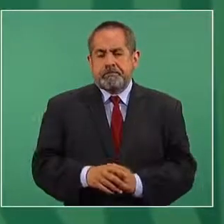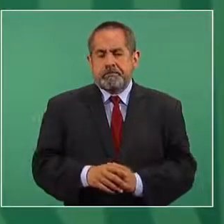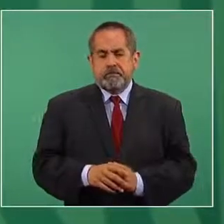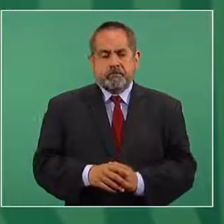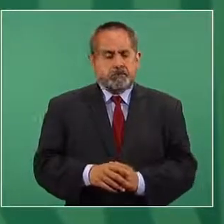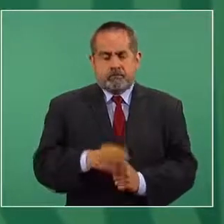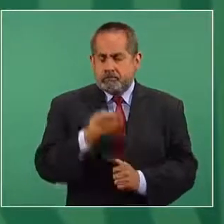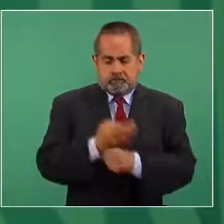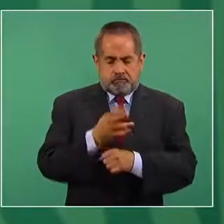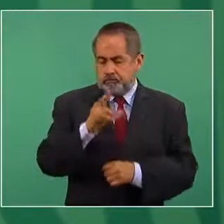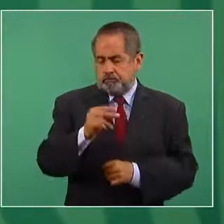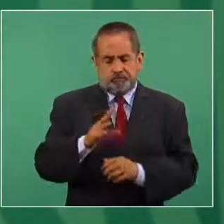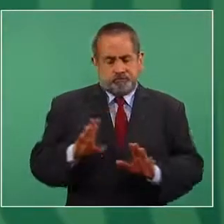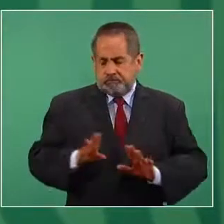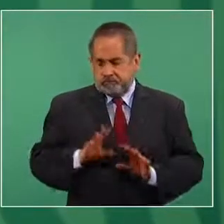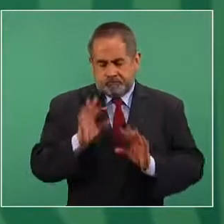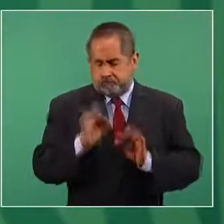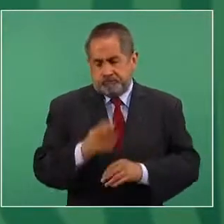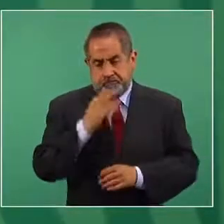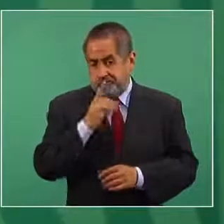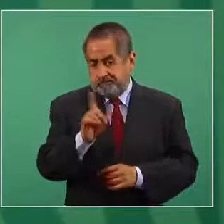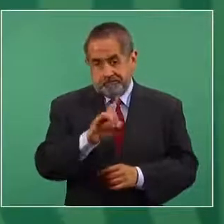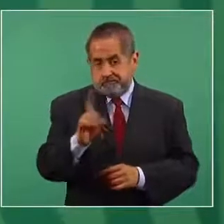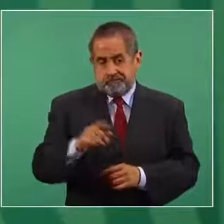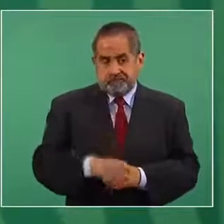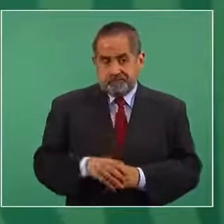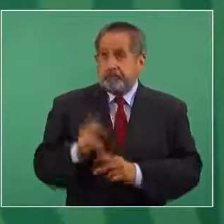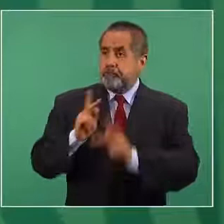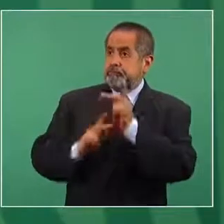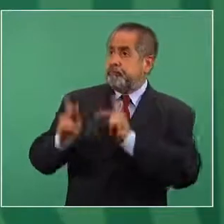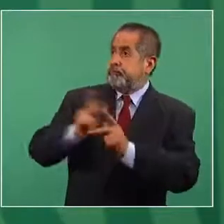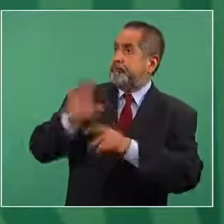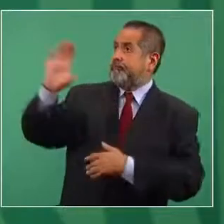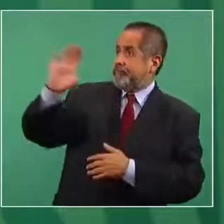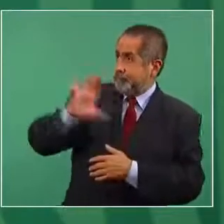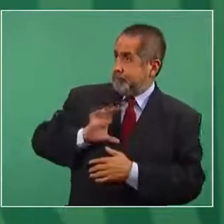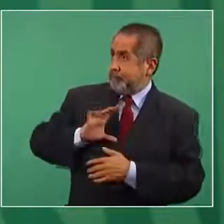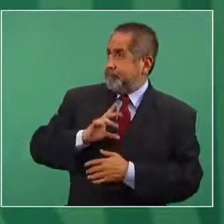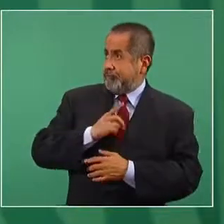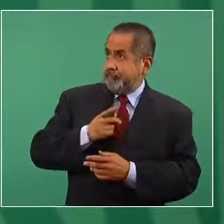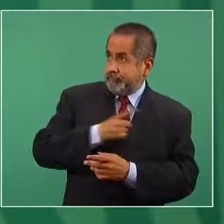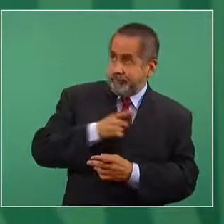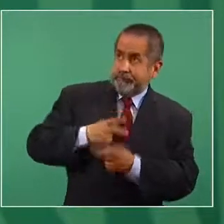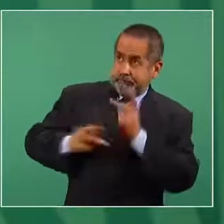no conviene que el país se endeude